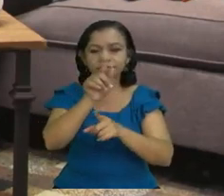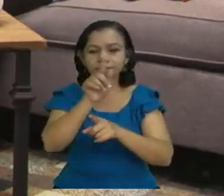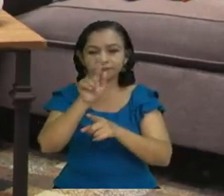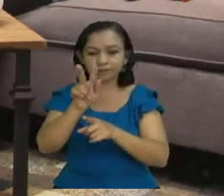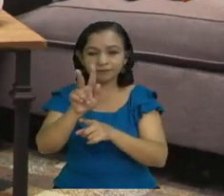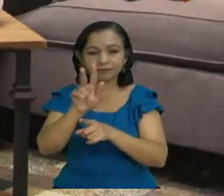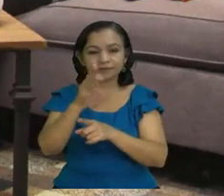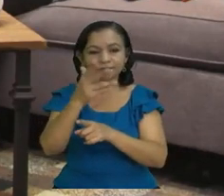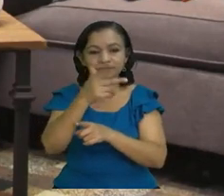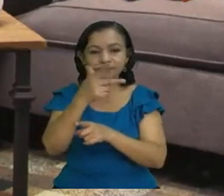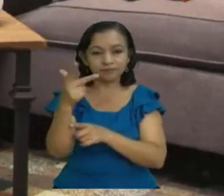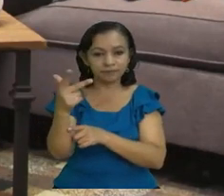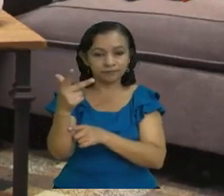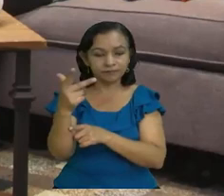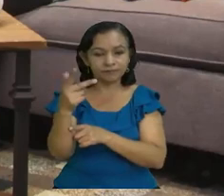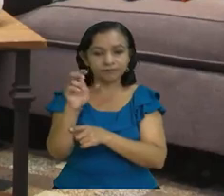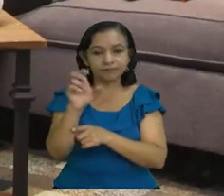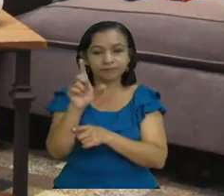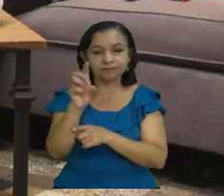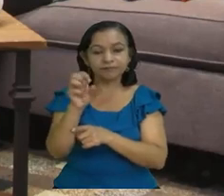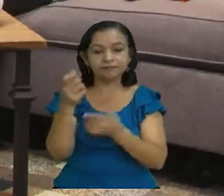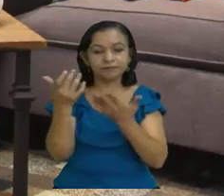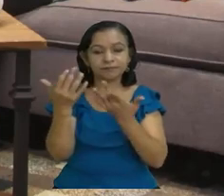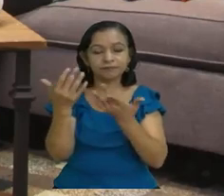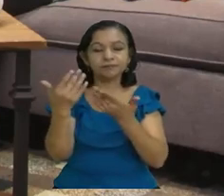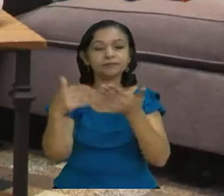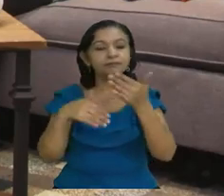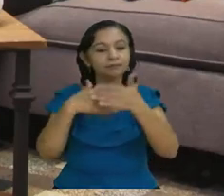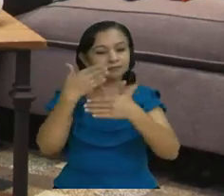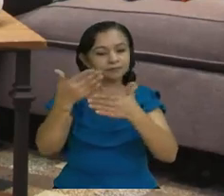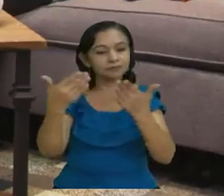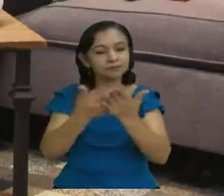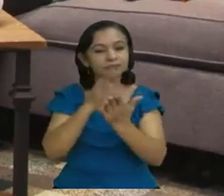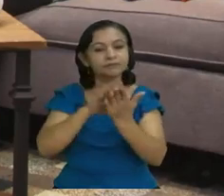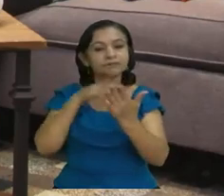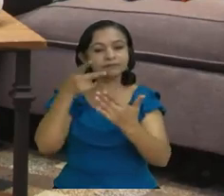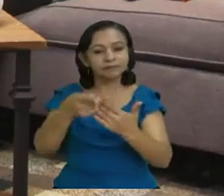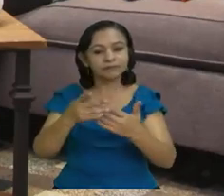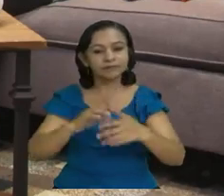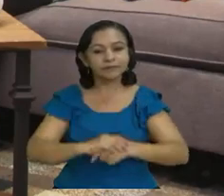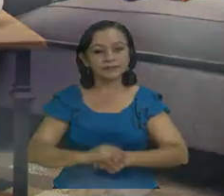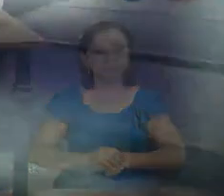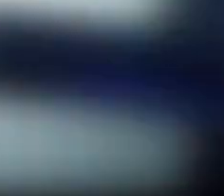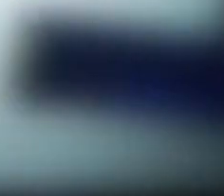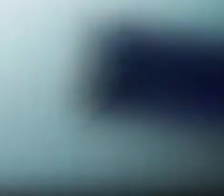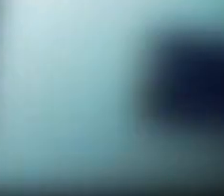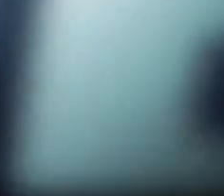parlamentario. El canal de la Asamblea Nacional estuvo con ustedes, Elmer Marcia, y les esperamos en una nueva edición.